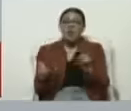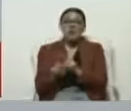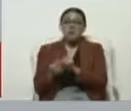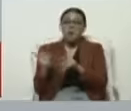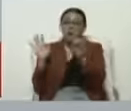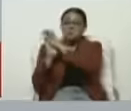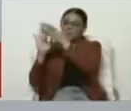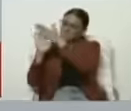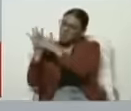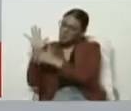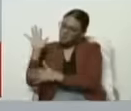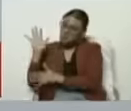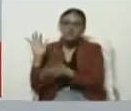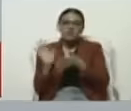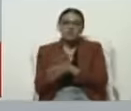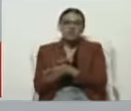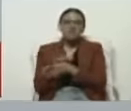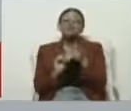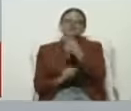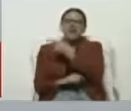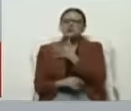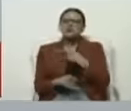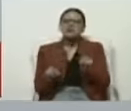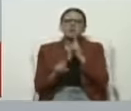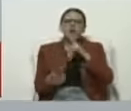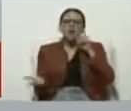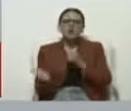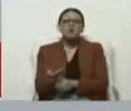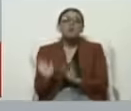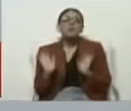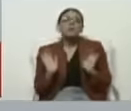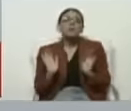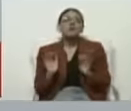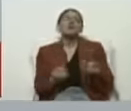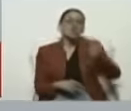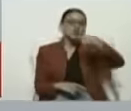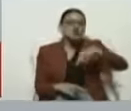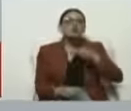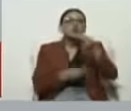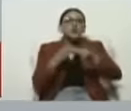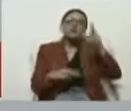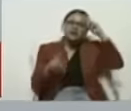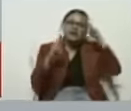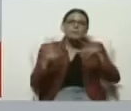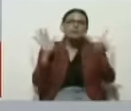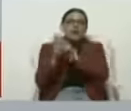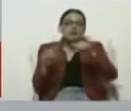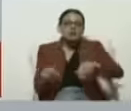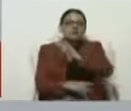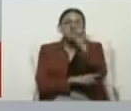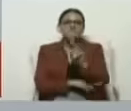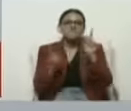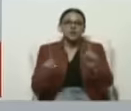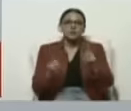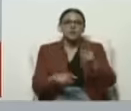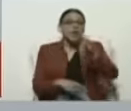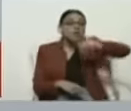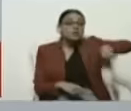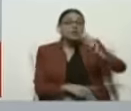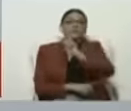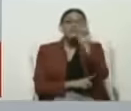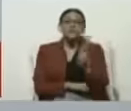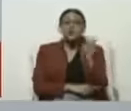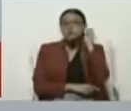orden y están dispuestos a cumplirla. Nosotros estamos dispuestos a hacer respetar esta Constitución. Toda venezolana